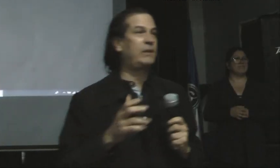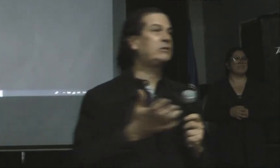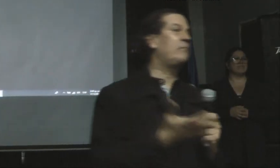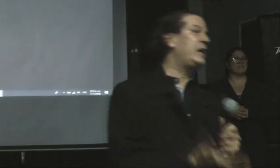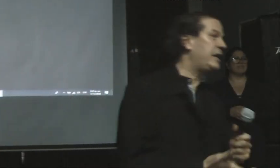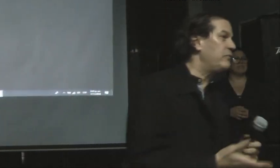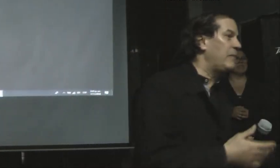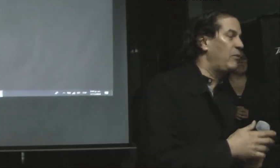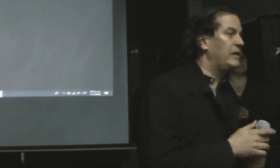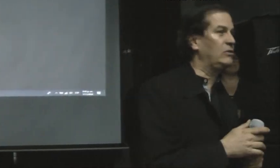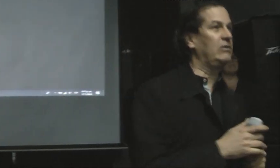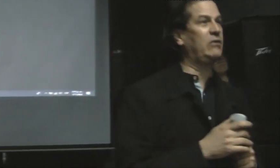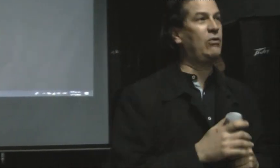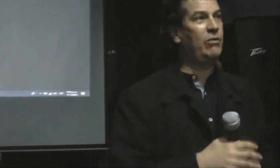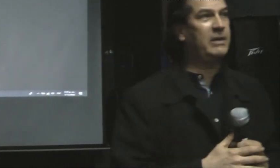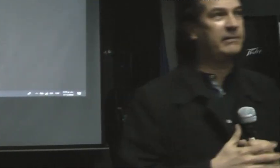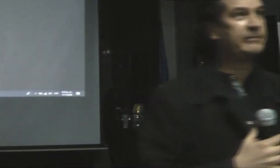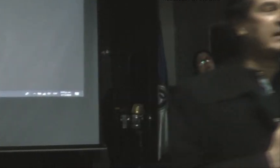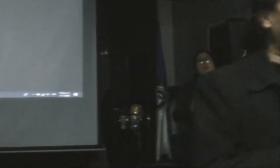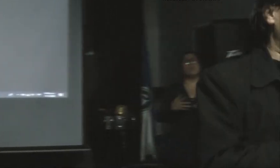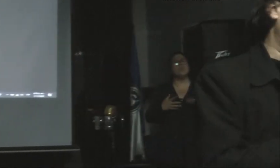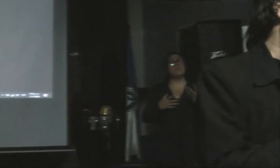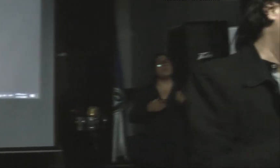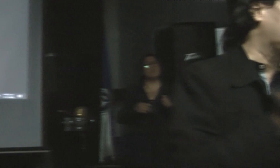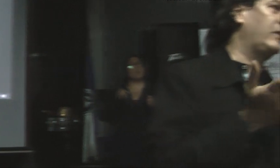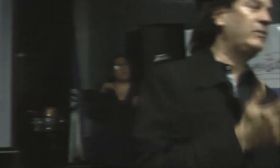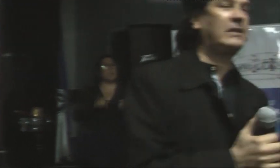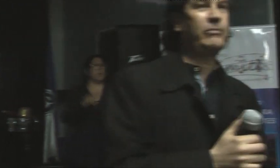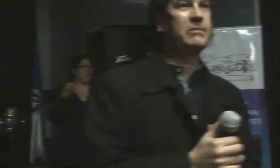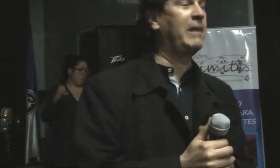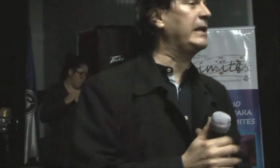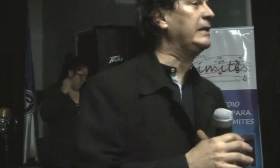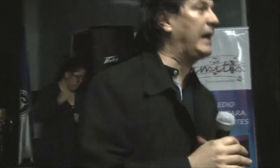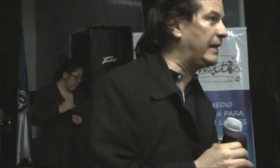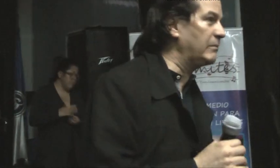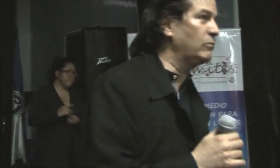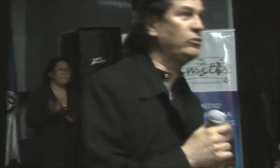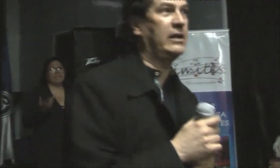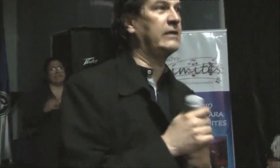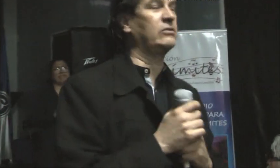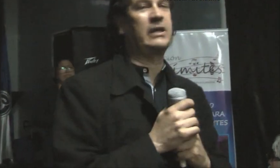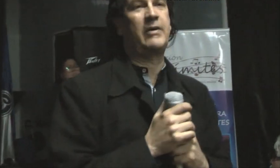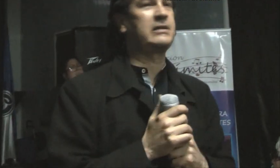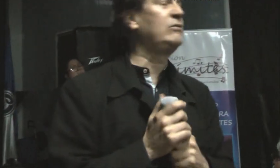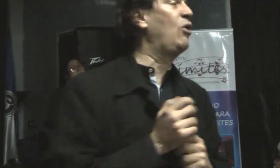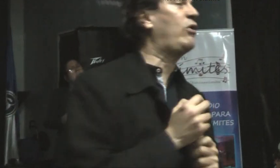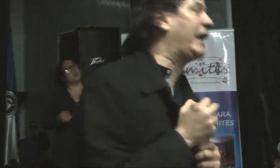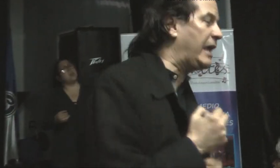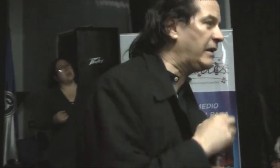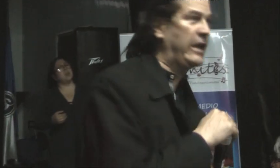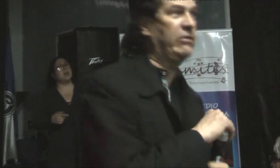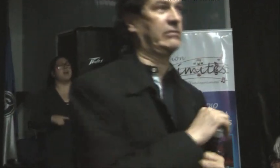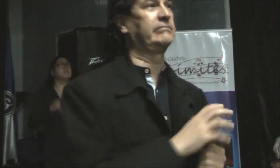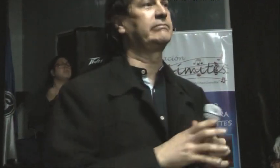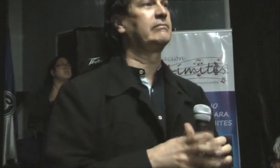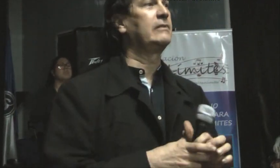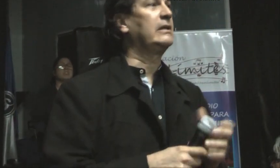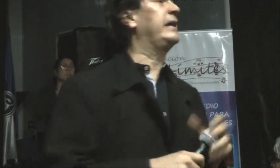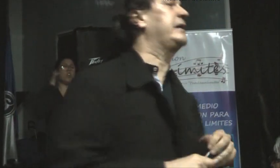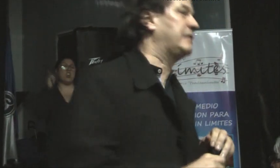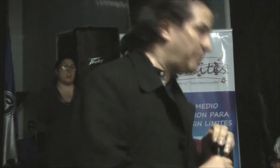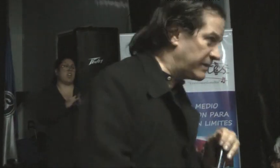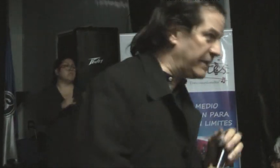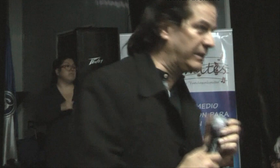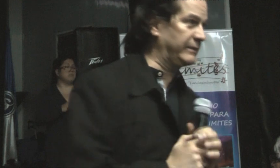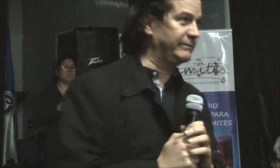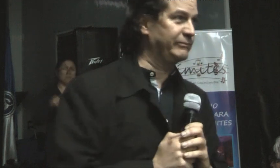Entonces, mire, pero también hay una población en Colombia, lamentablemente, pues marginada, la sociedad a veces no cree en ellos